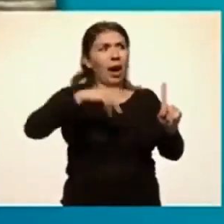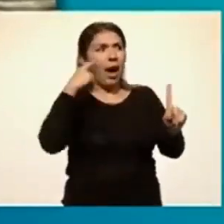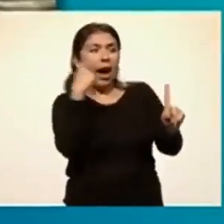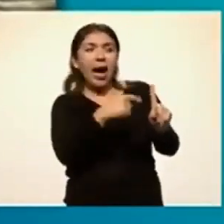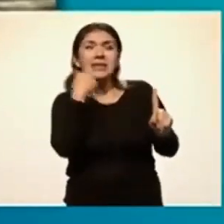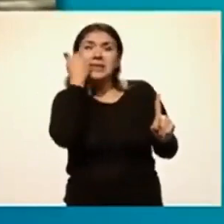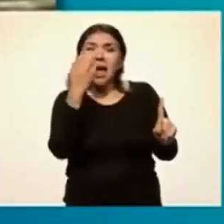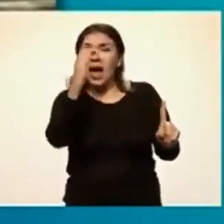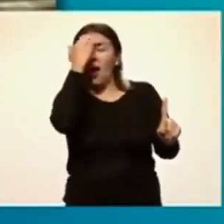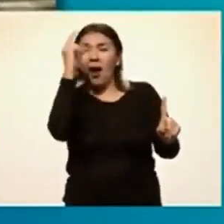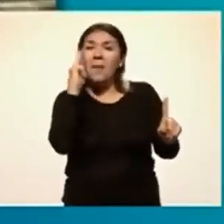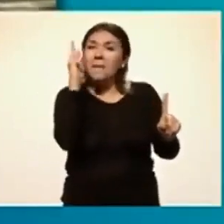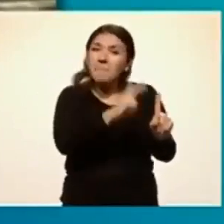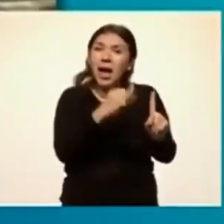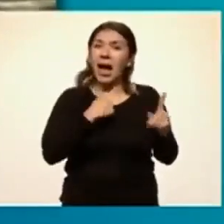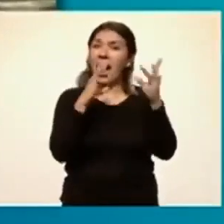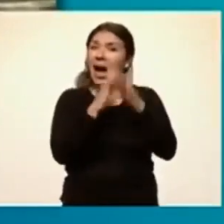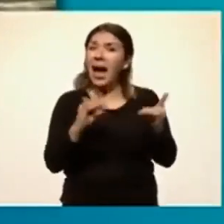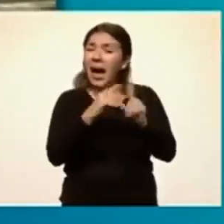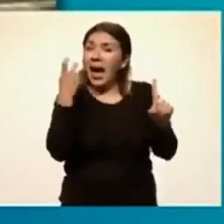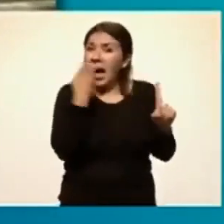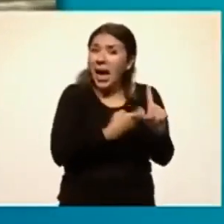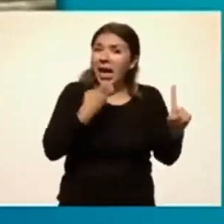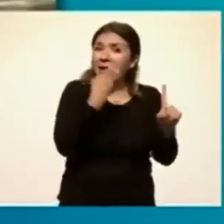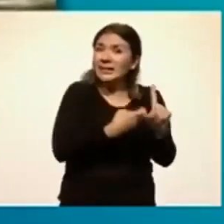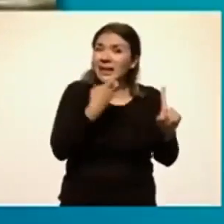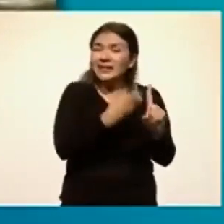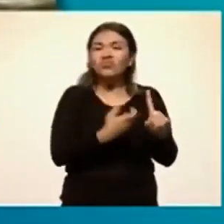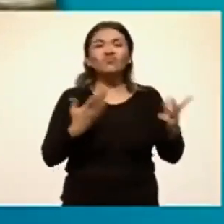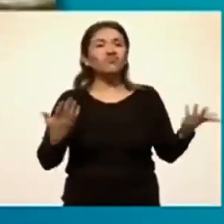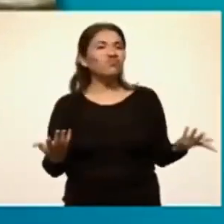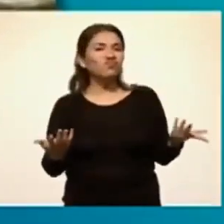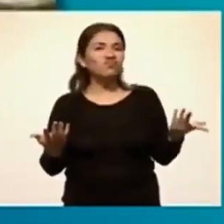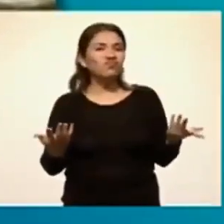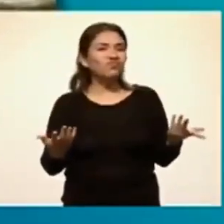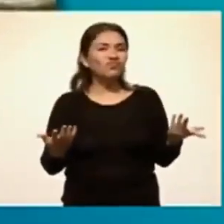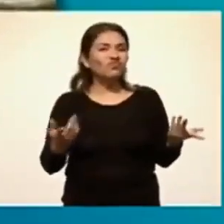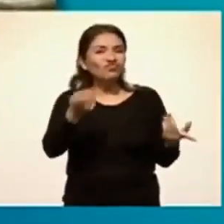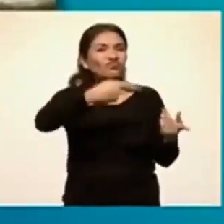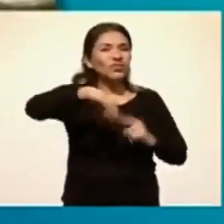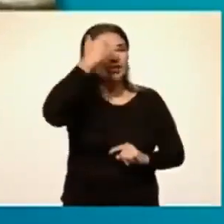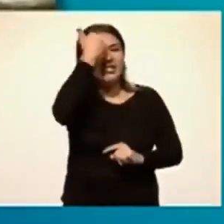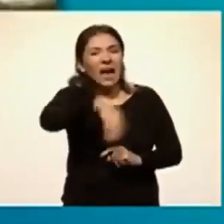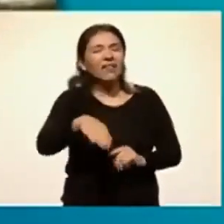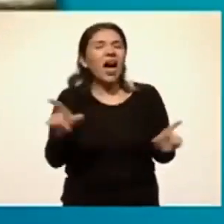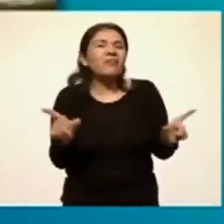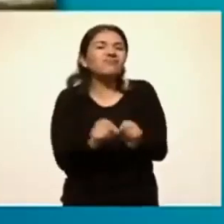conocer o que quiere a fuerzas que les recalque como lo que ellos saben, es decir, una